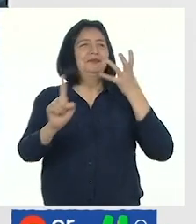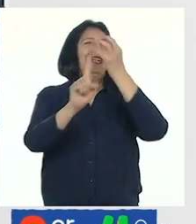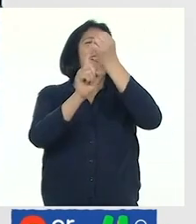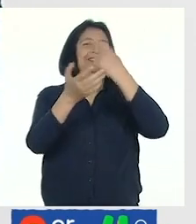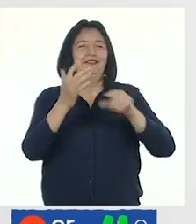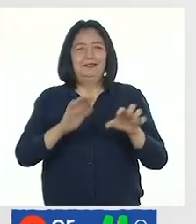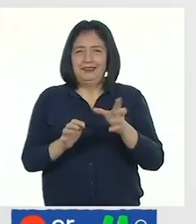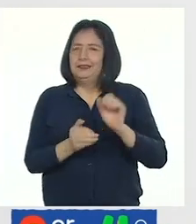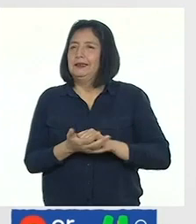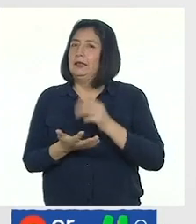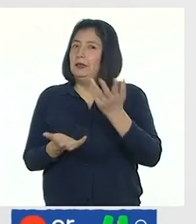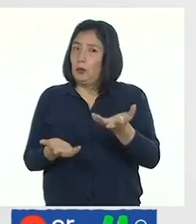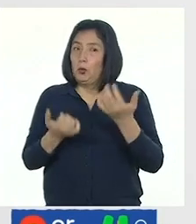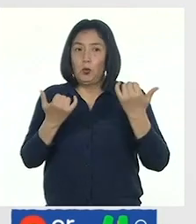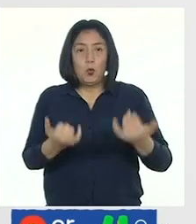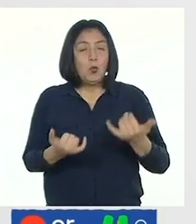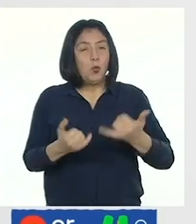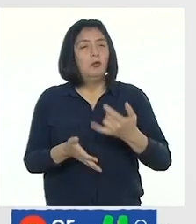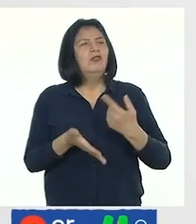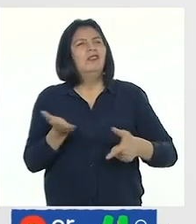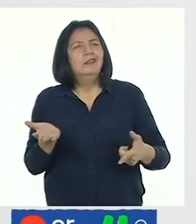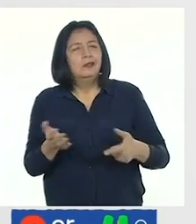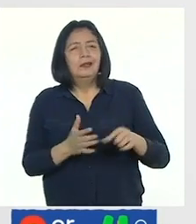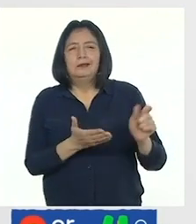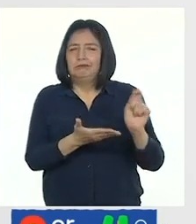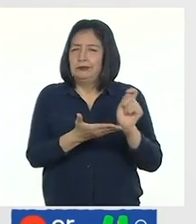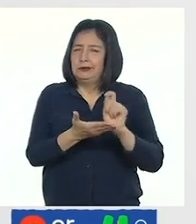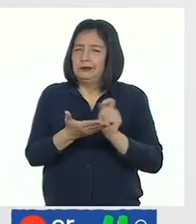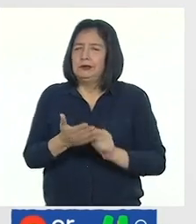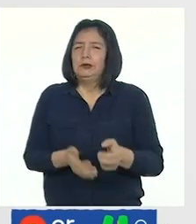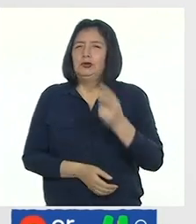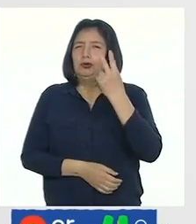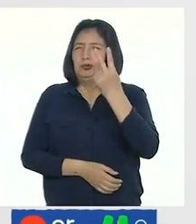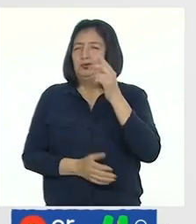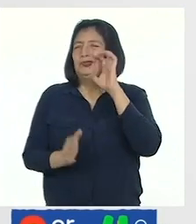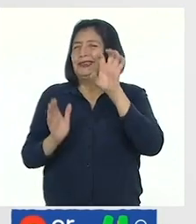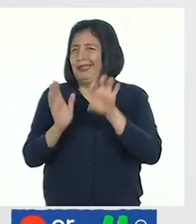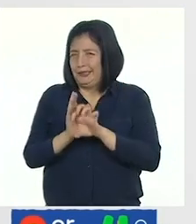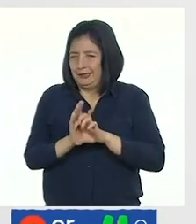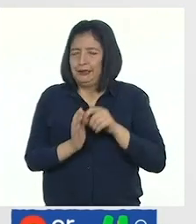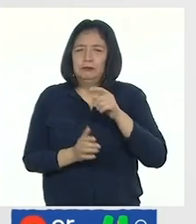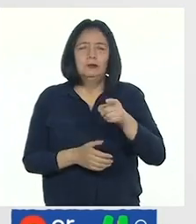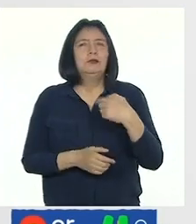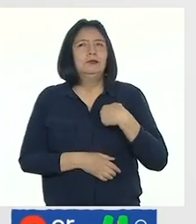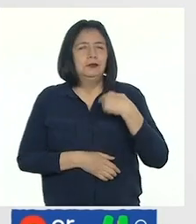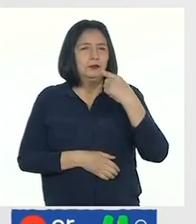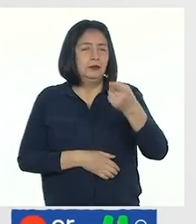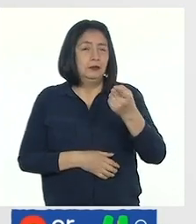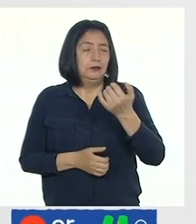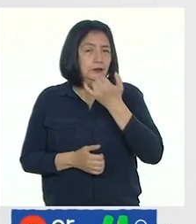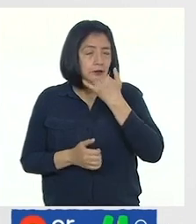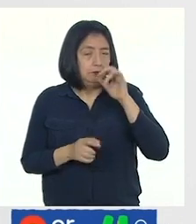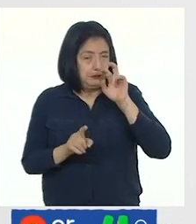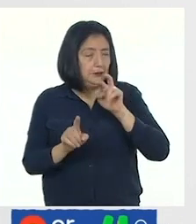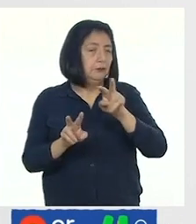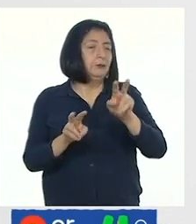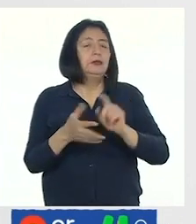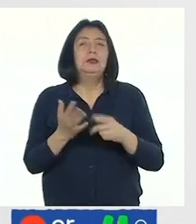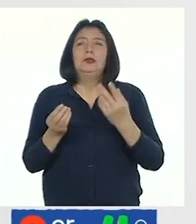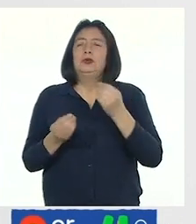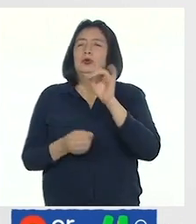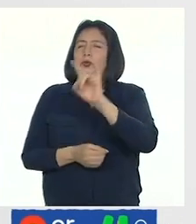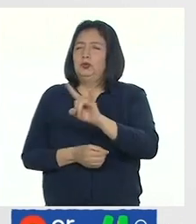nuestro reto! El reto de hoy consiste en redactar 2 ejemplos a partir de la siguiente situación